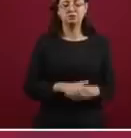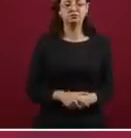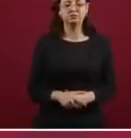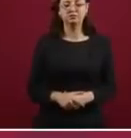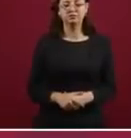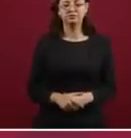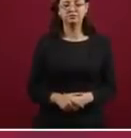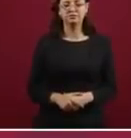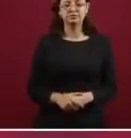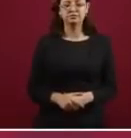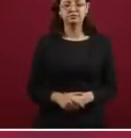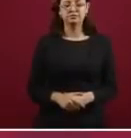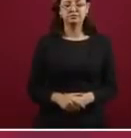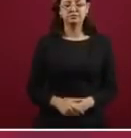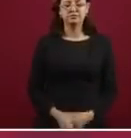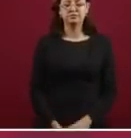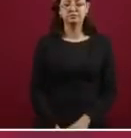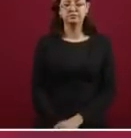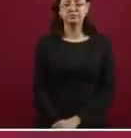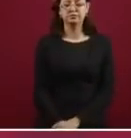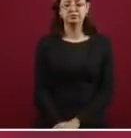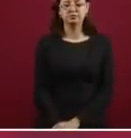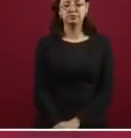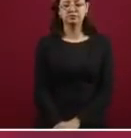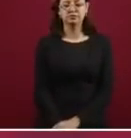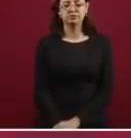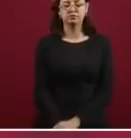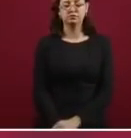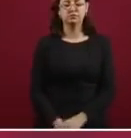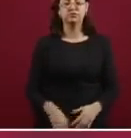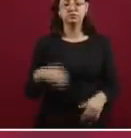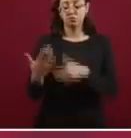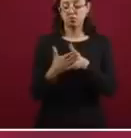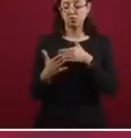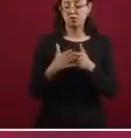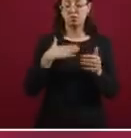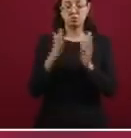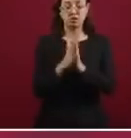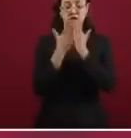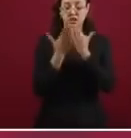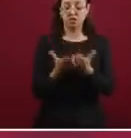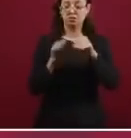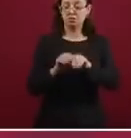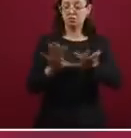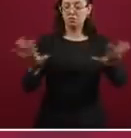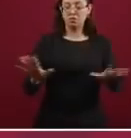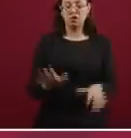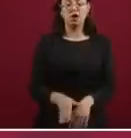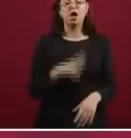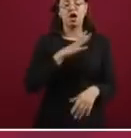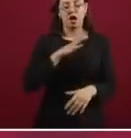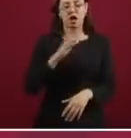entonces en el libro trato de eso son dos capítulos iniciales